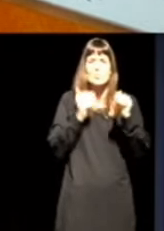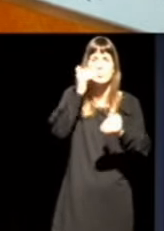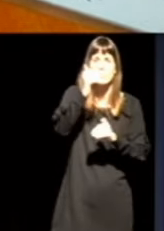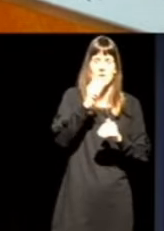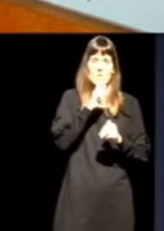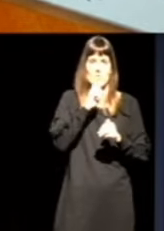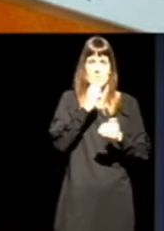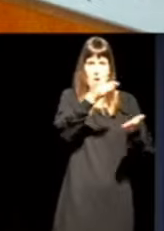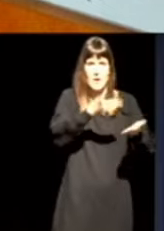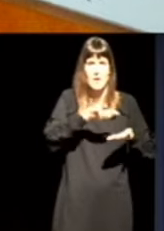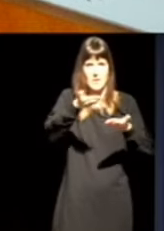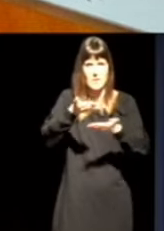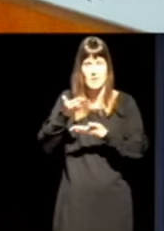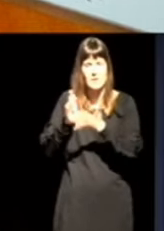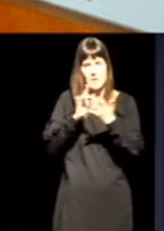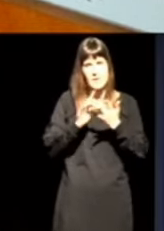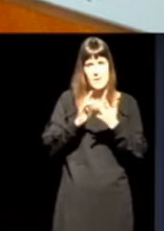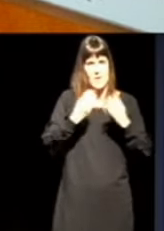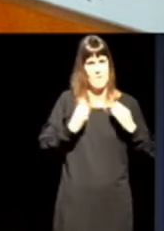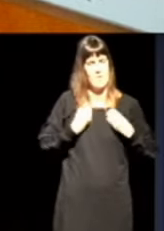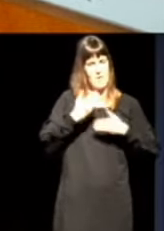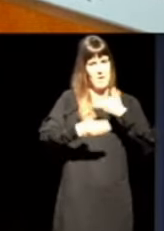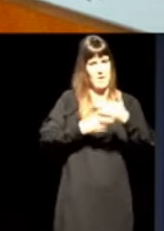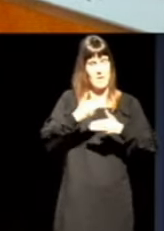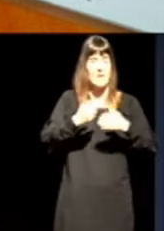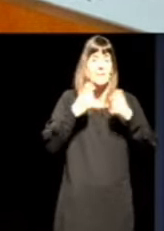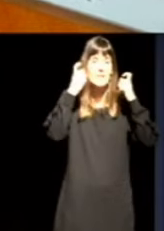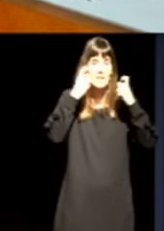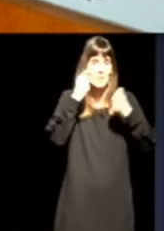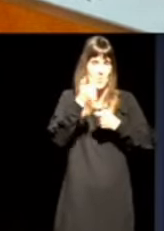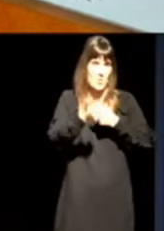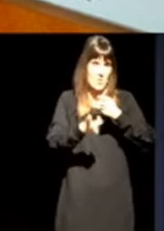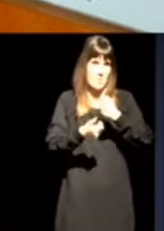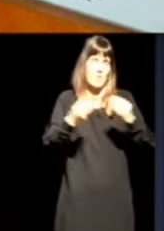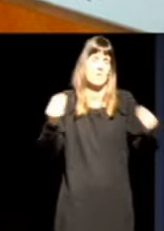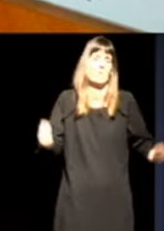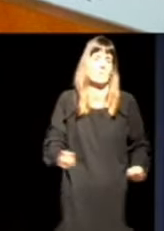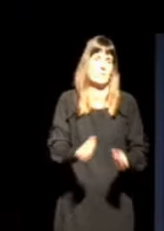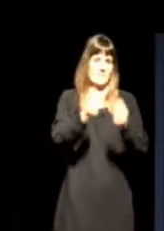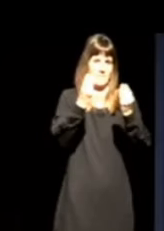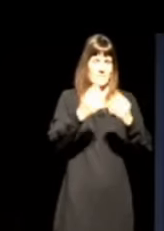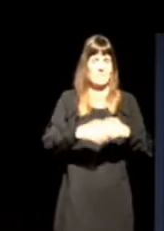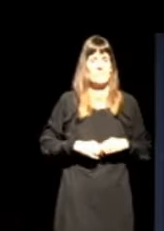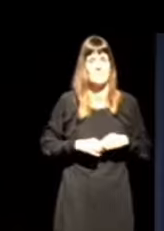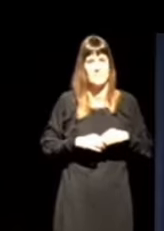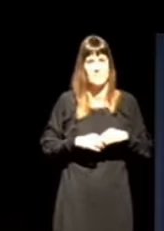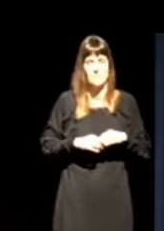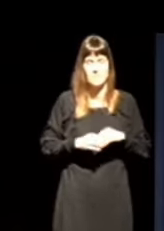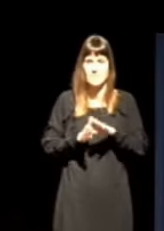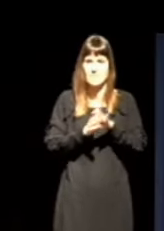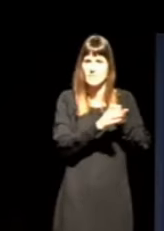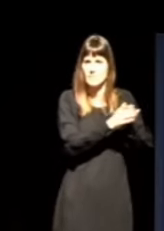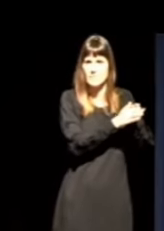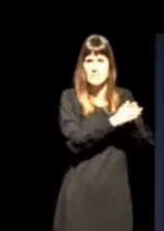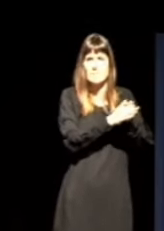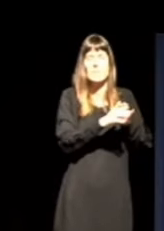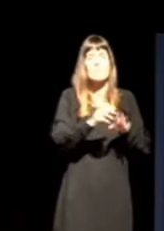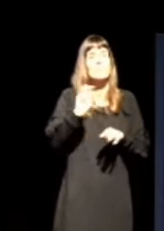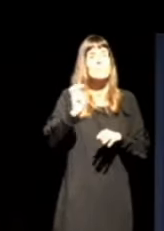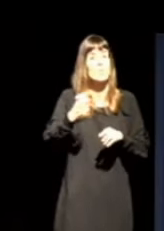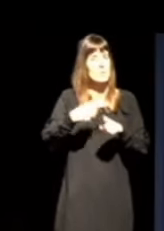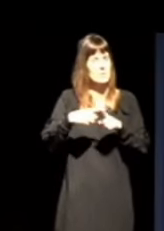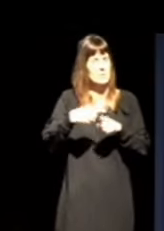continuar viviendo nuestra vida lo mejor posible. Y por otra parte, otra cosa muy importante